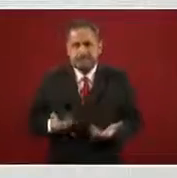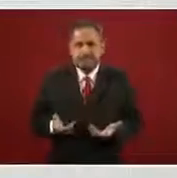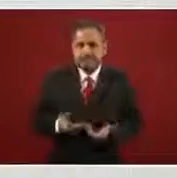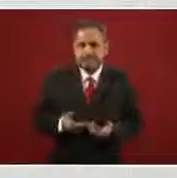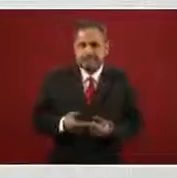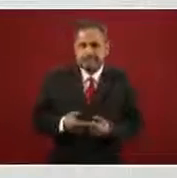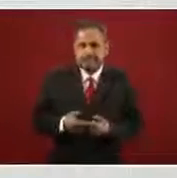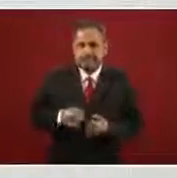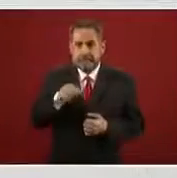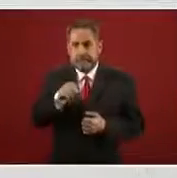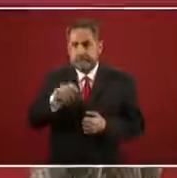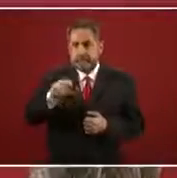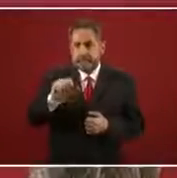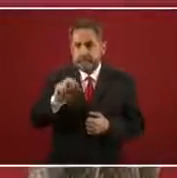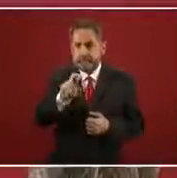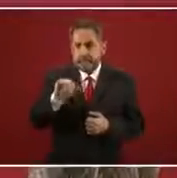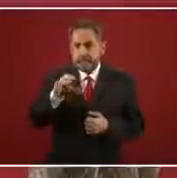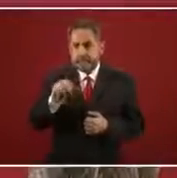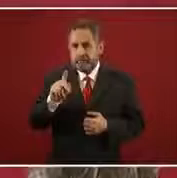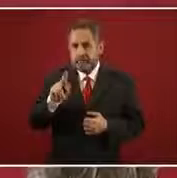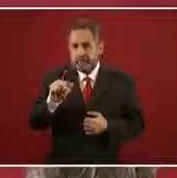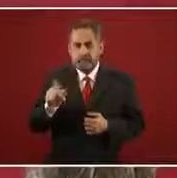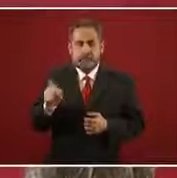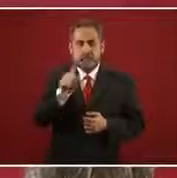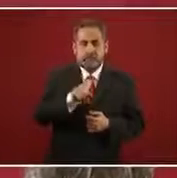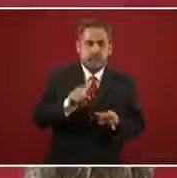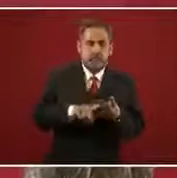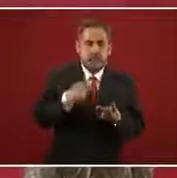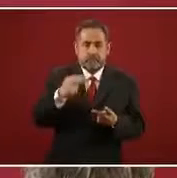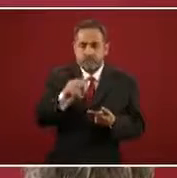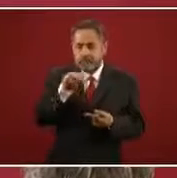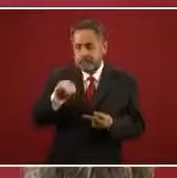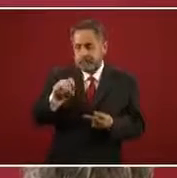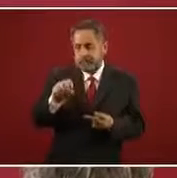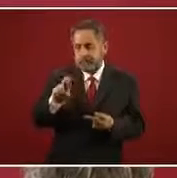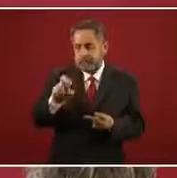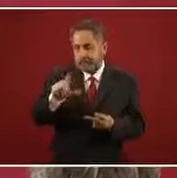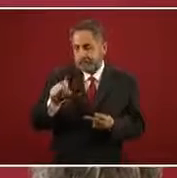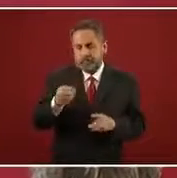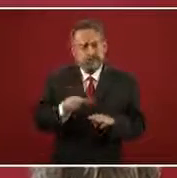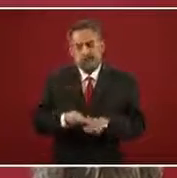Aquí está Carrillo Puerto, aquí está otro municipio que se llama Morelos, muy pobre.